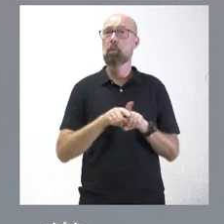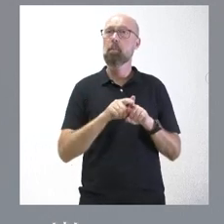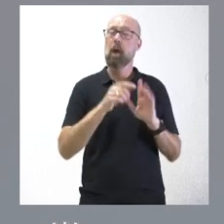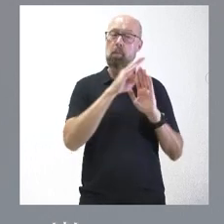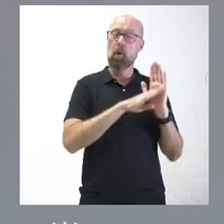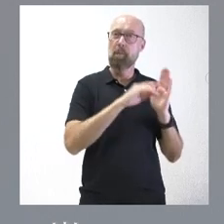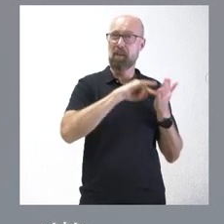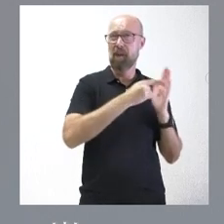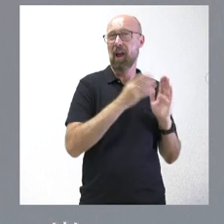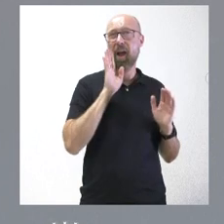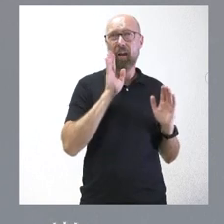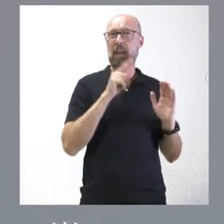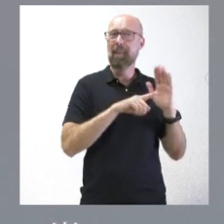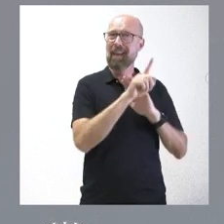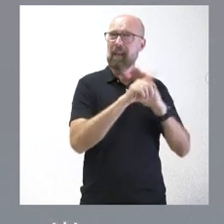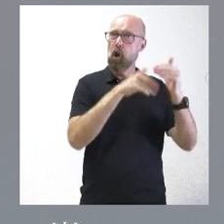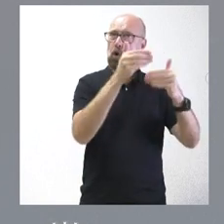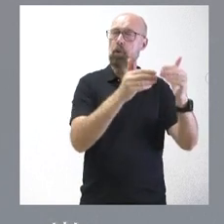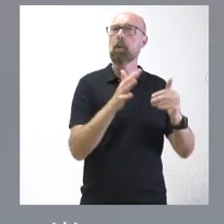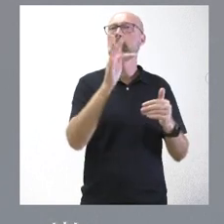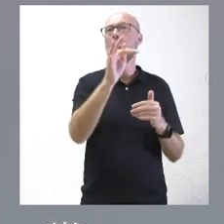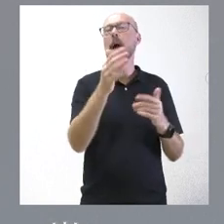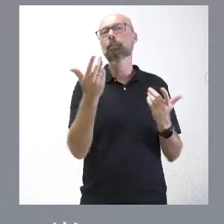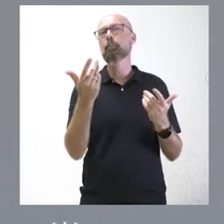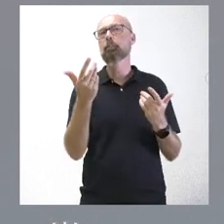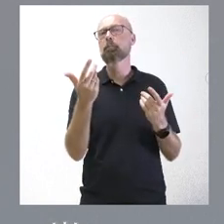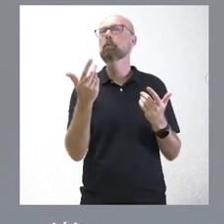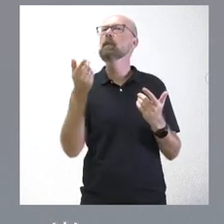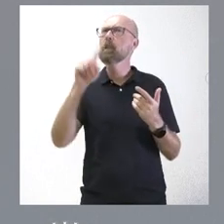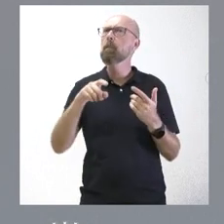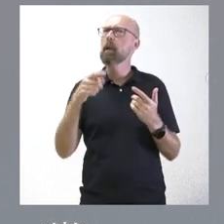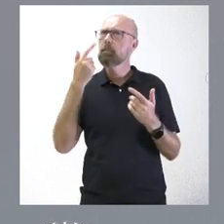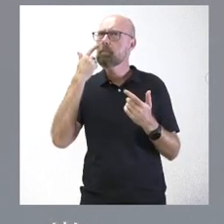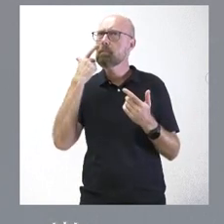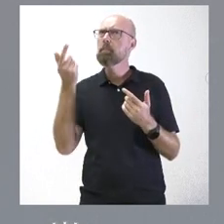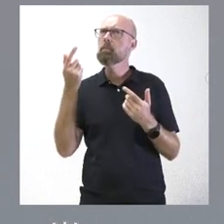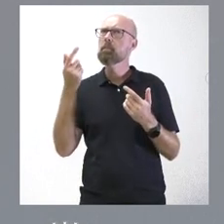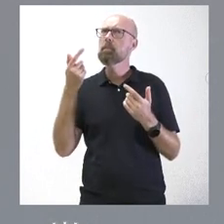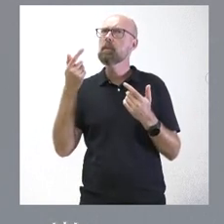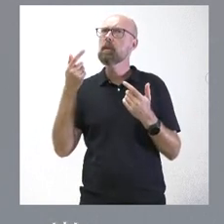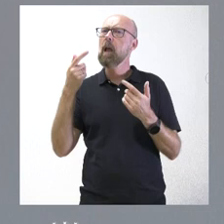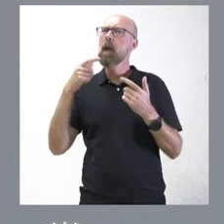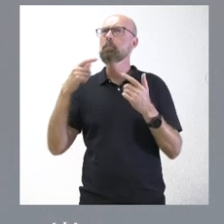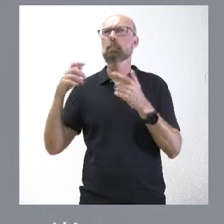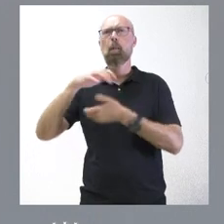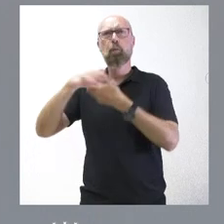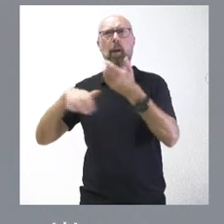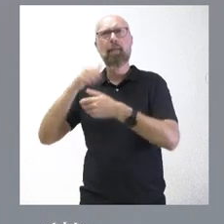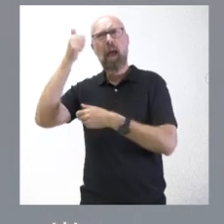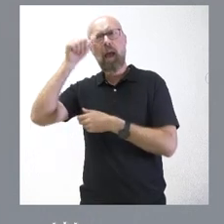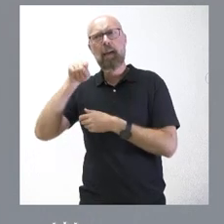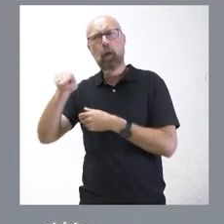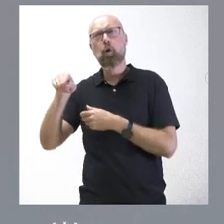sino que nunca va en menoscabo de otro elemento de violencia que es la violencia de género que también requiere un tratamiento